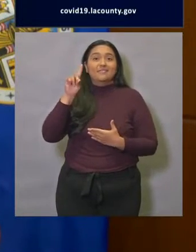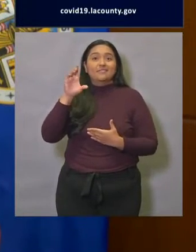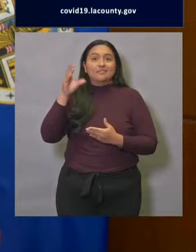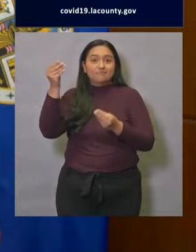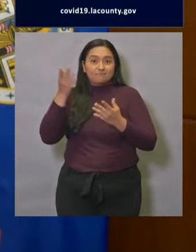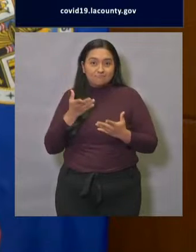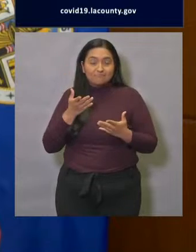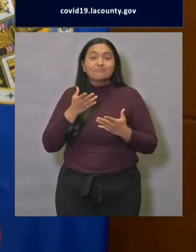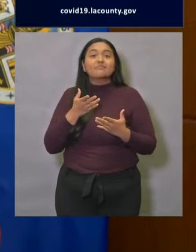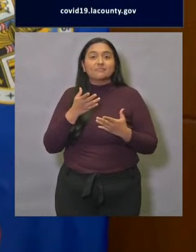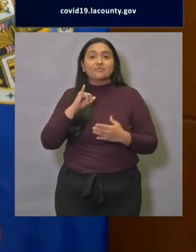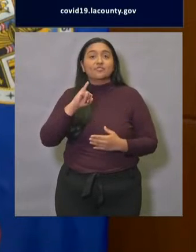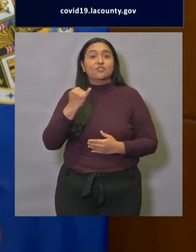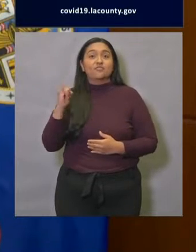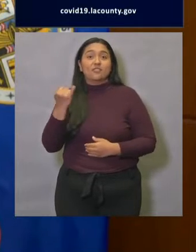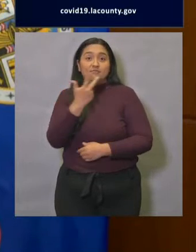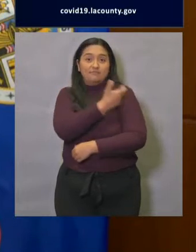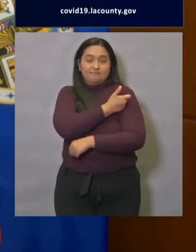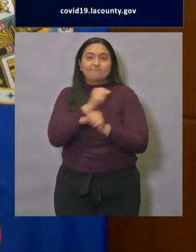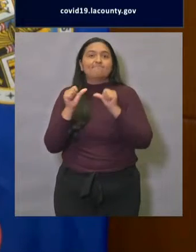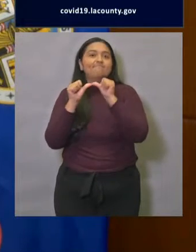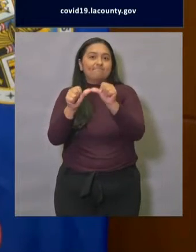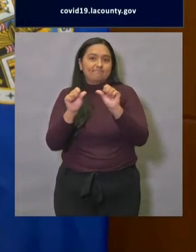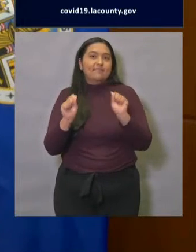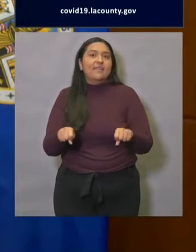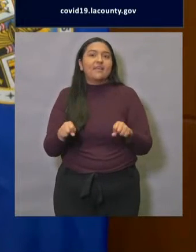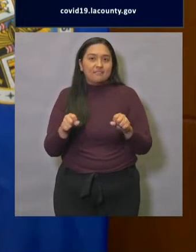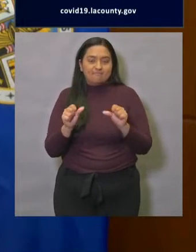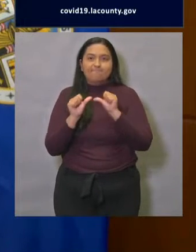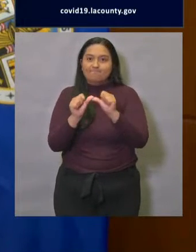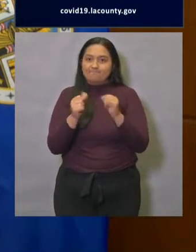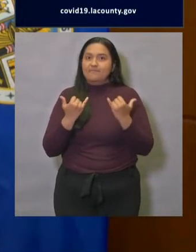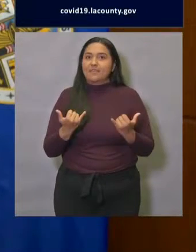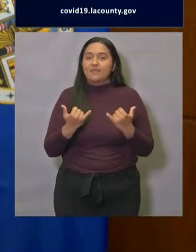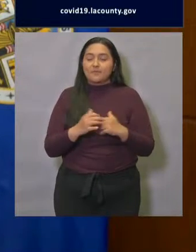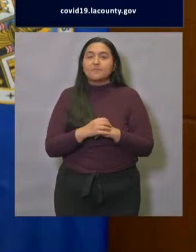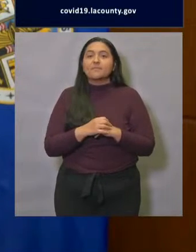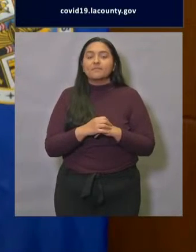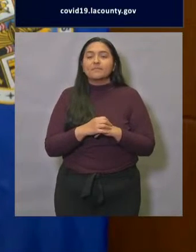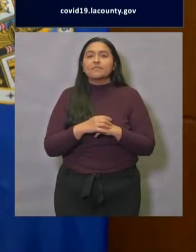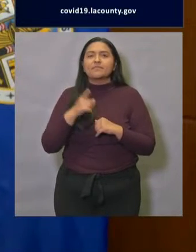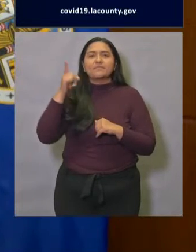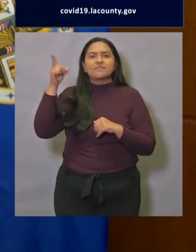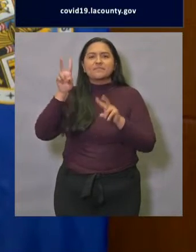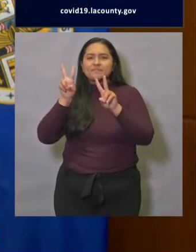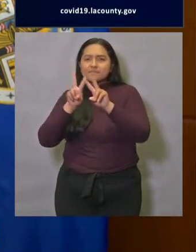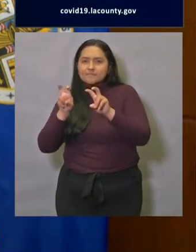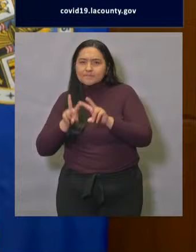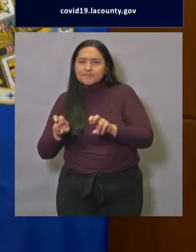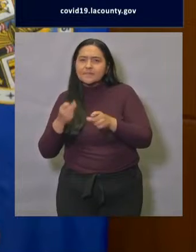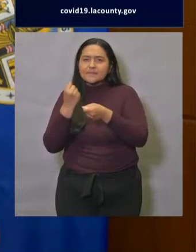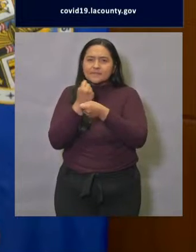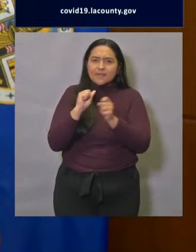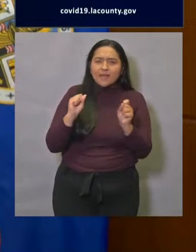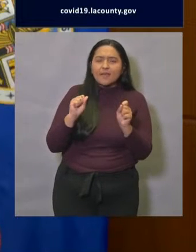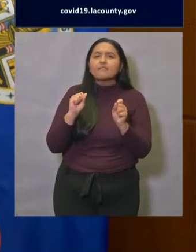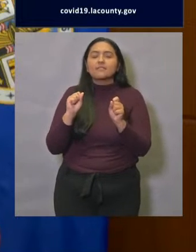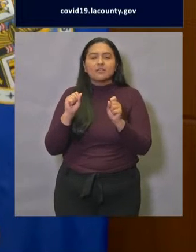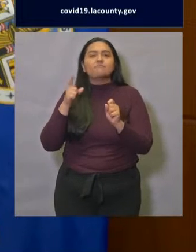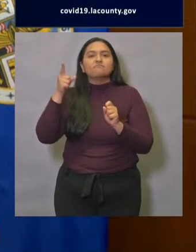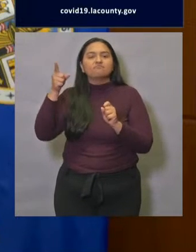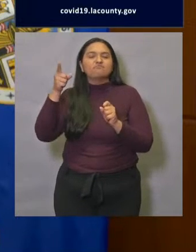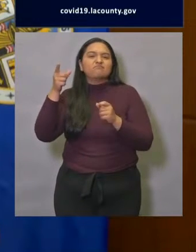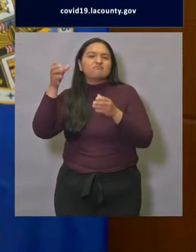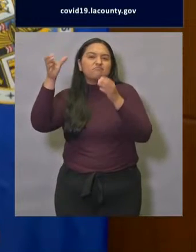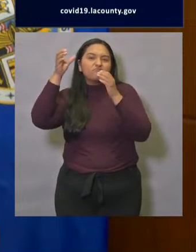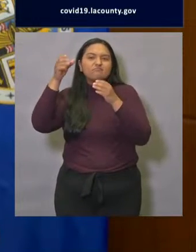la vacuna Johnson & Johnson de nuevo. Después de un análisis de seguridad, los expertos han llegado a